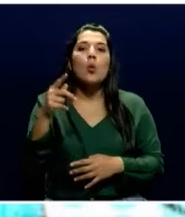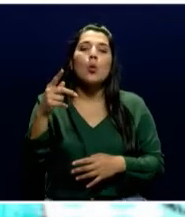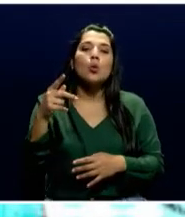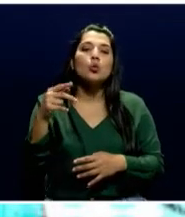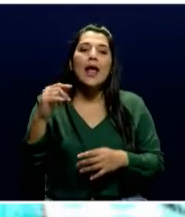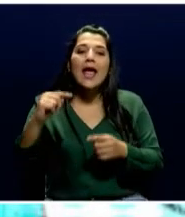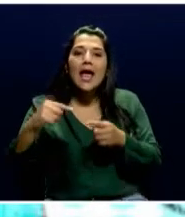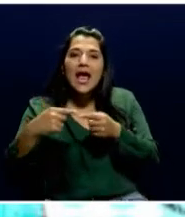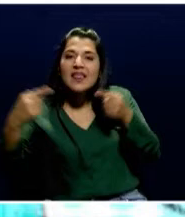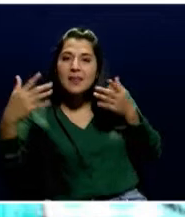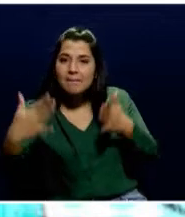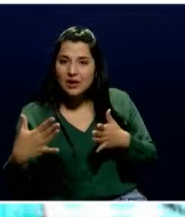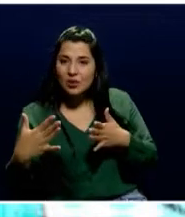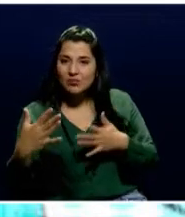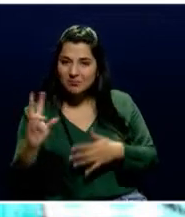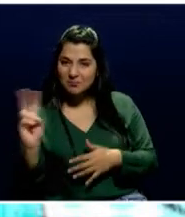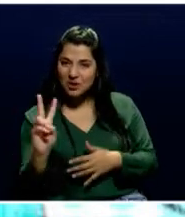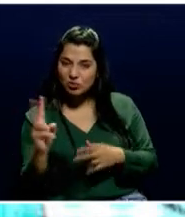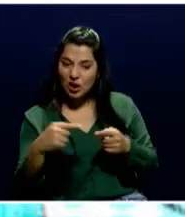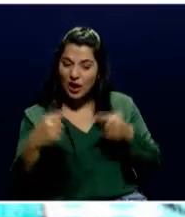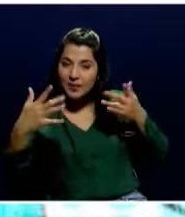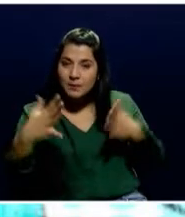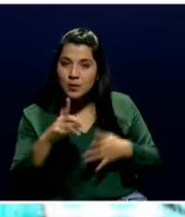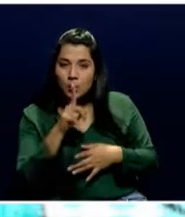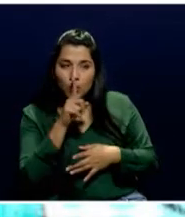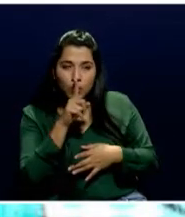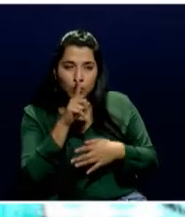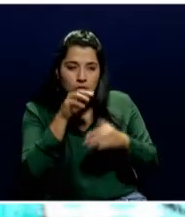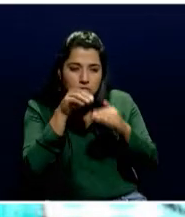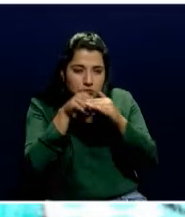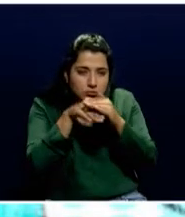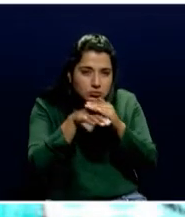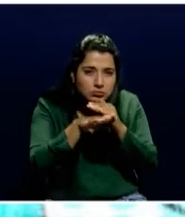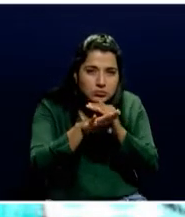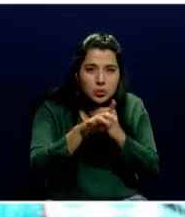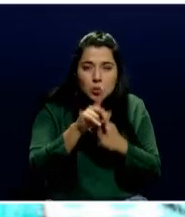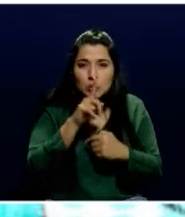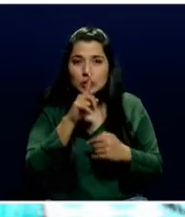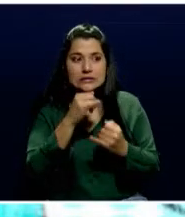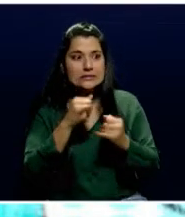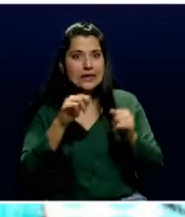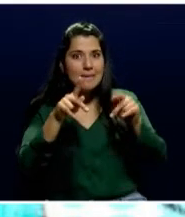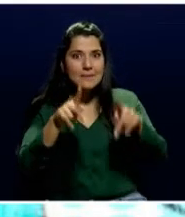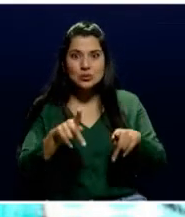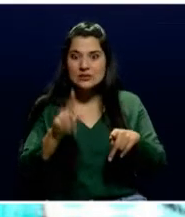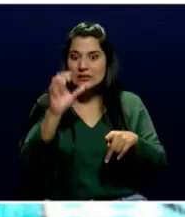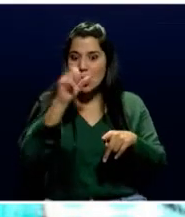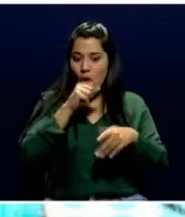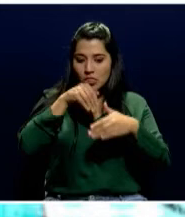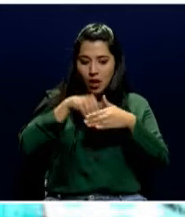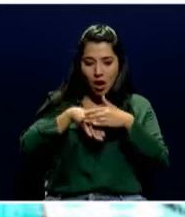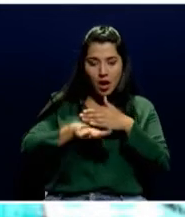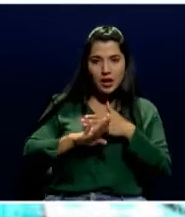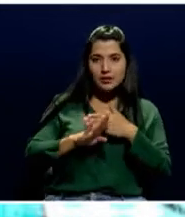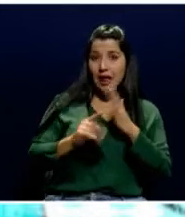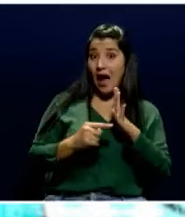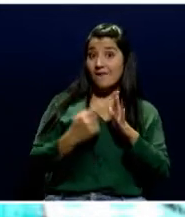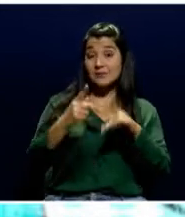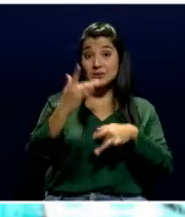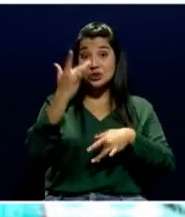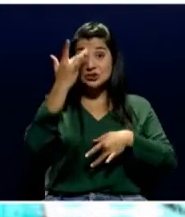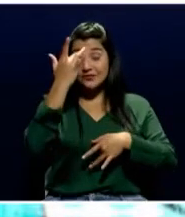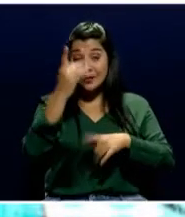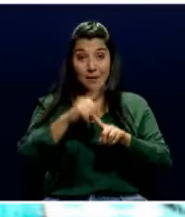silencioso que afecta sin que las personas se den cuenta, hace que la gente lo transmita sin tener la voluntad